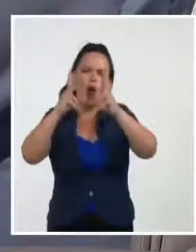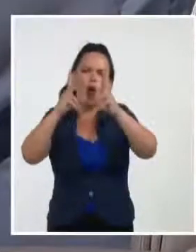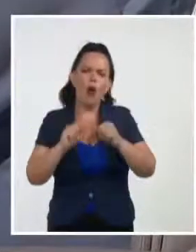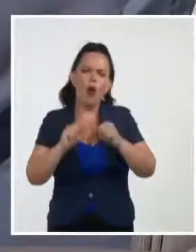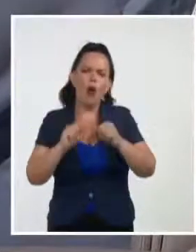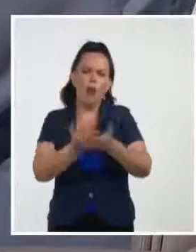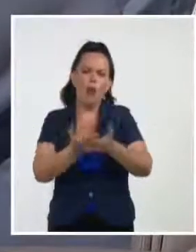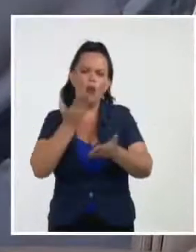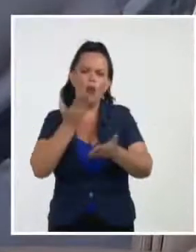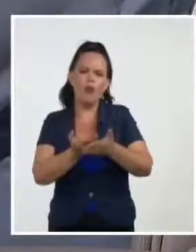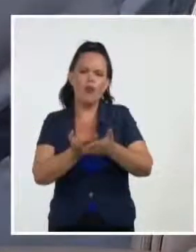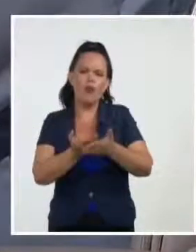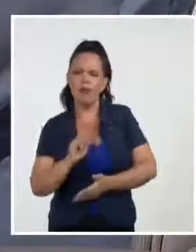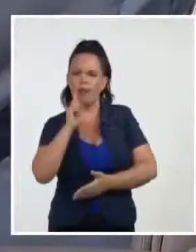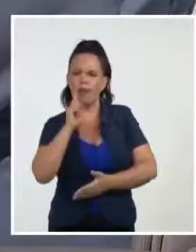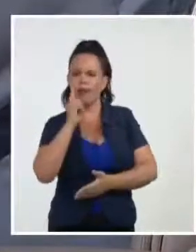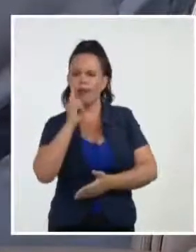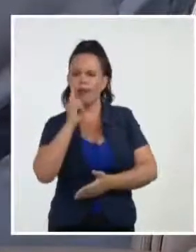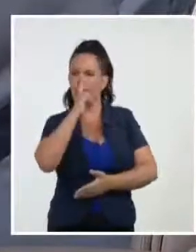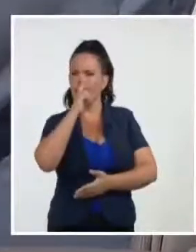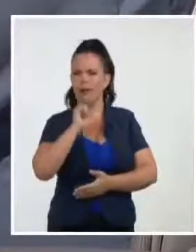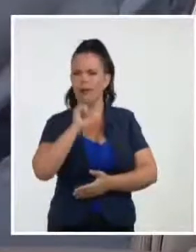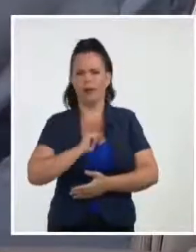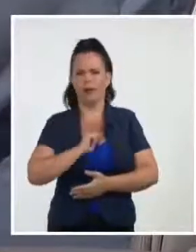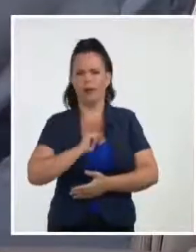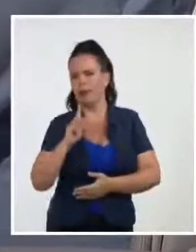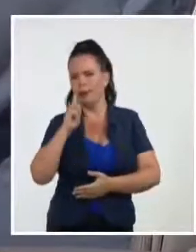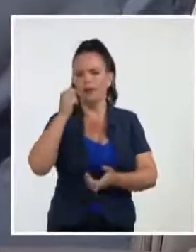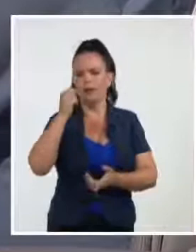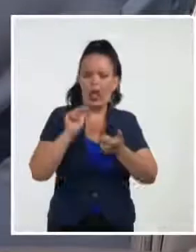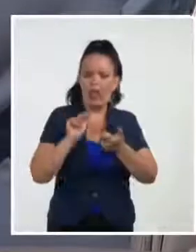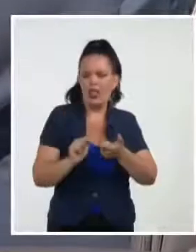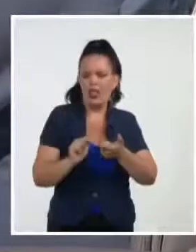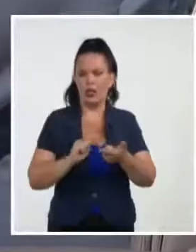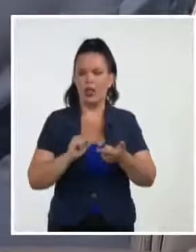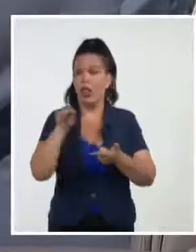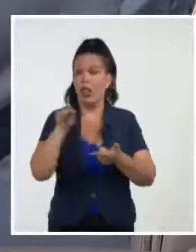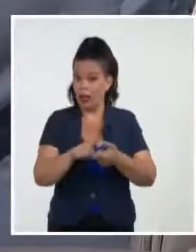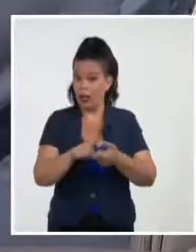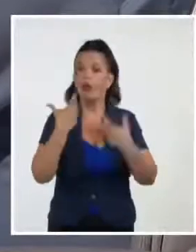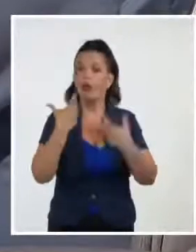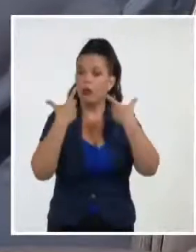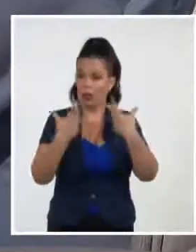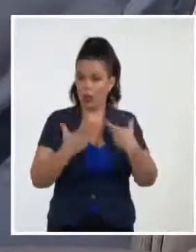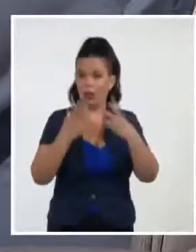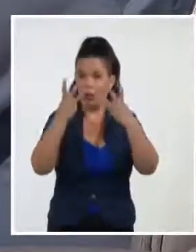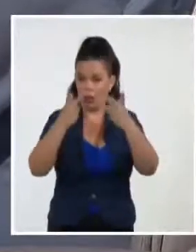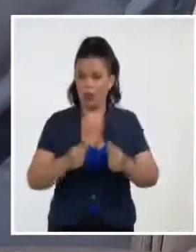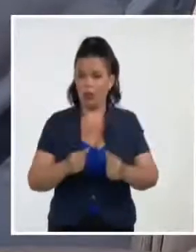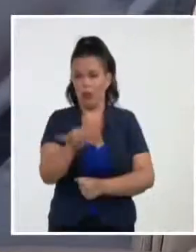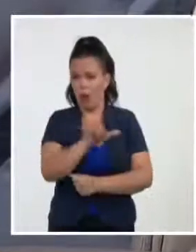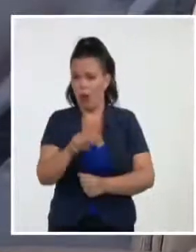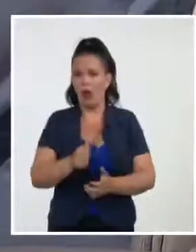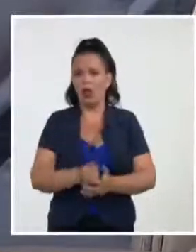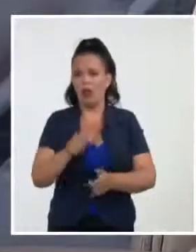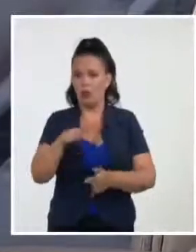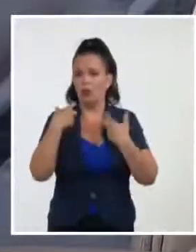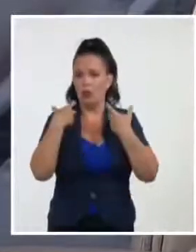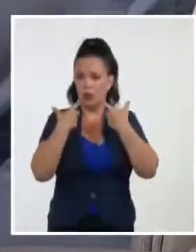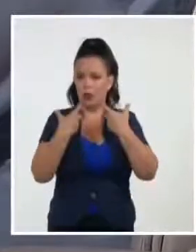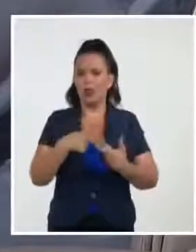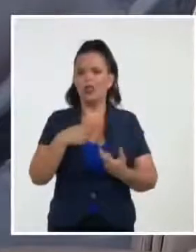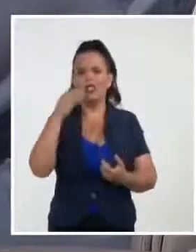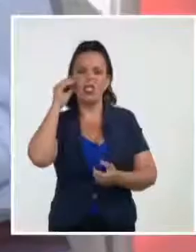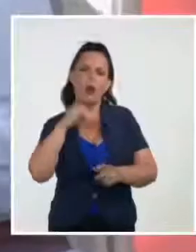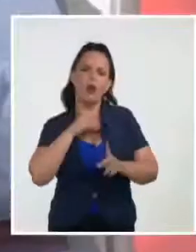el país, que ya es una cifra significativa, que también eso tiene una proporción con la detección también de casos. Siempre recuerdo